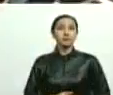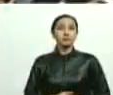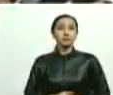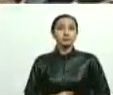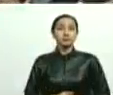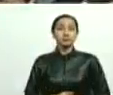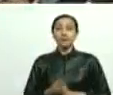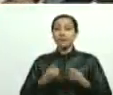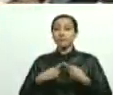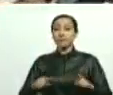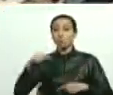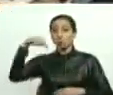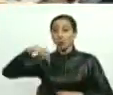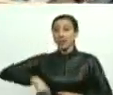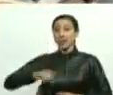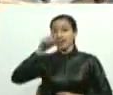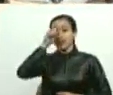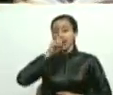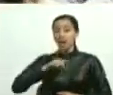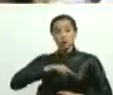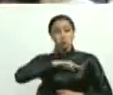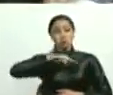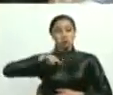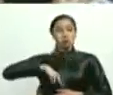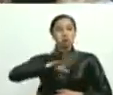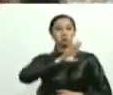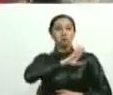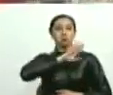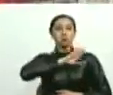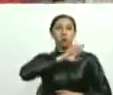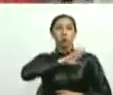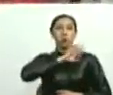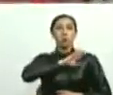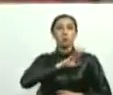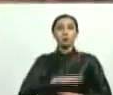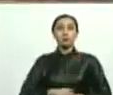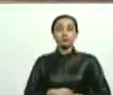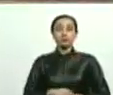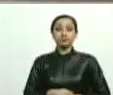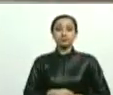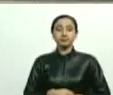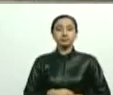Pero el año 2021 es el año nuestro. Es el año para